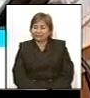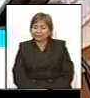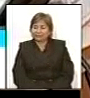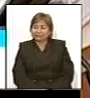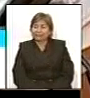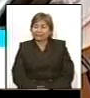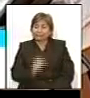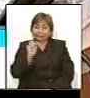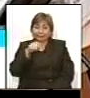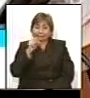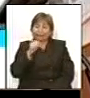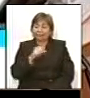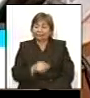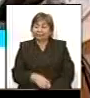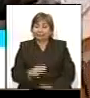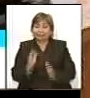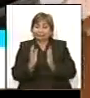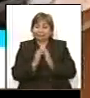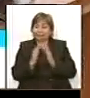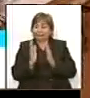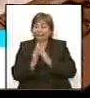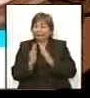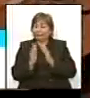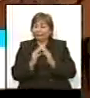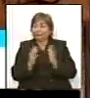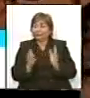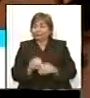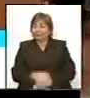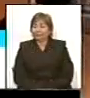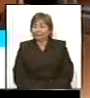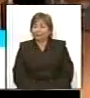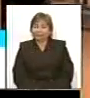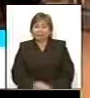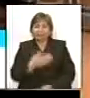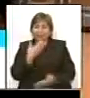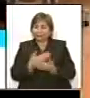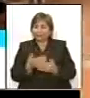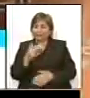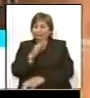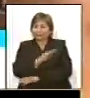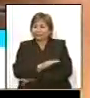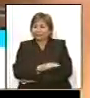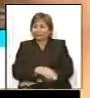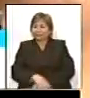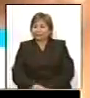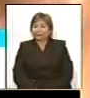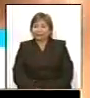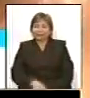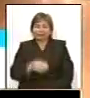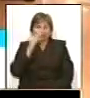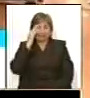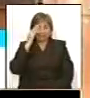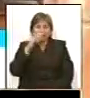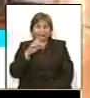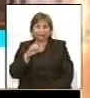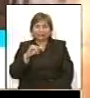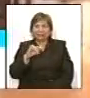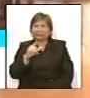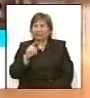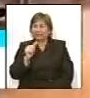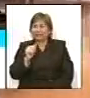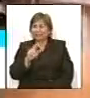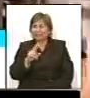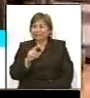Sí. ¿Vivienda? Sí, vivienda. Encantada. Bueno, buenas tardes ya. Les saluda Pilar Ríos, del Ministerio de